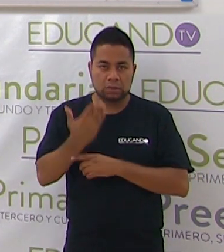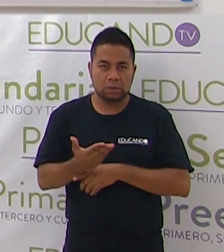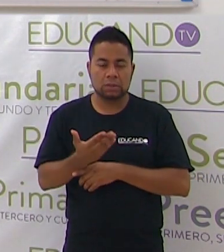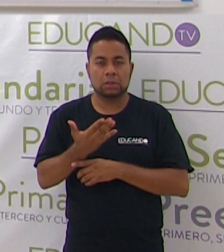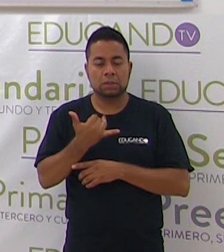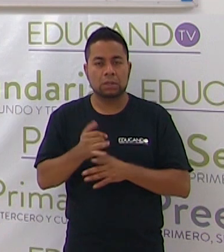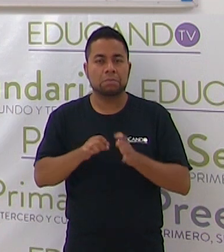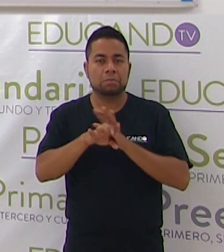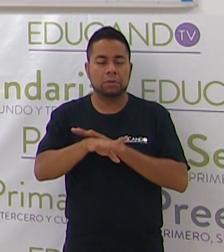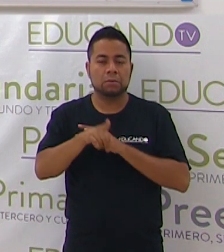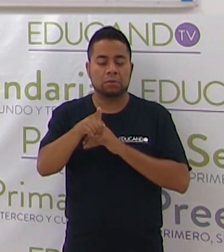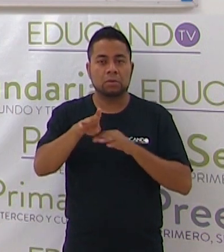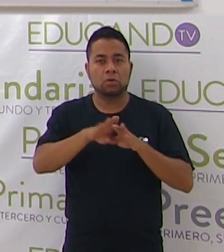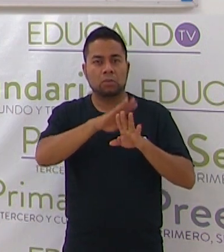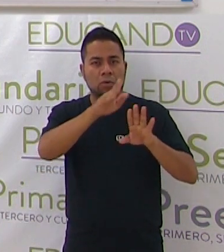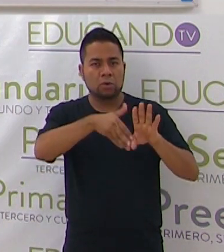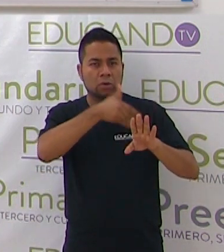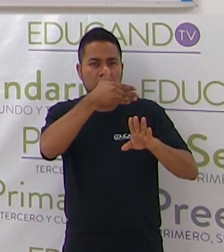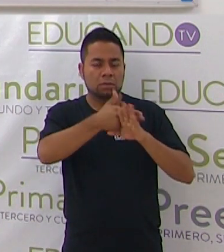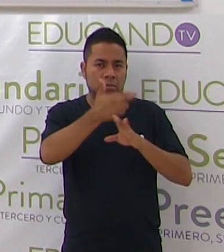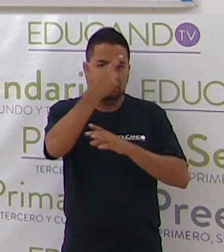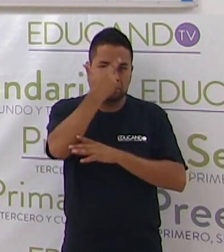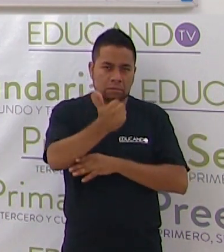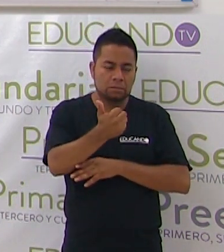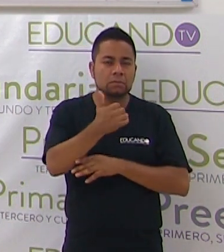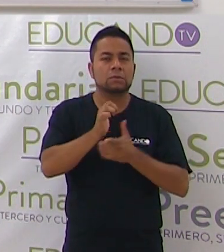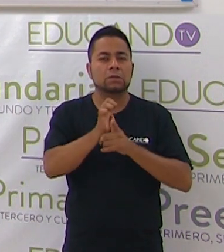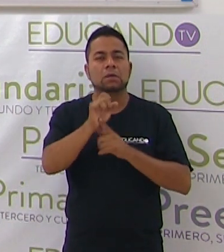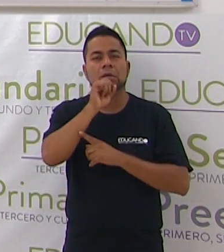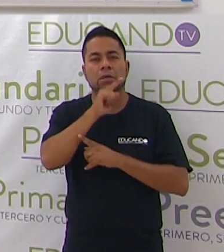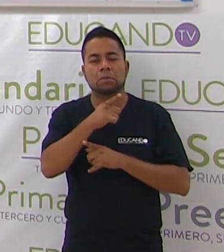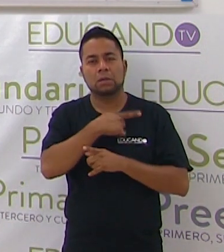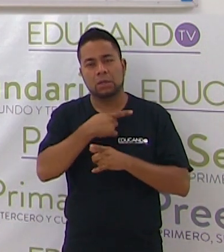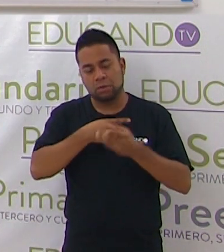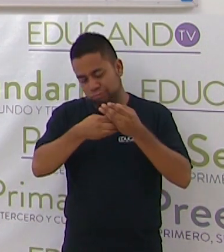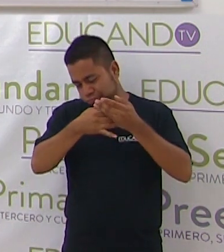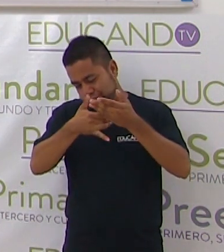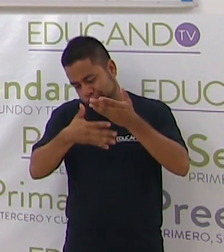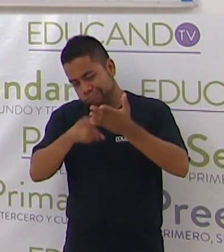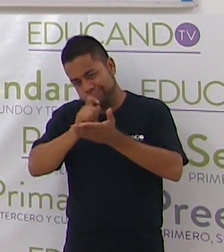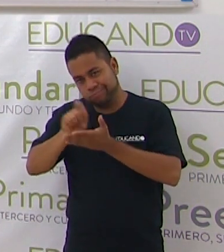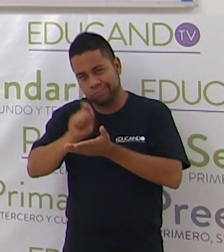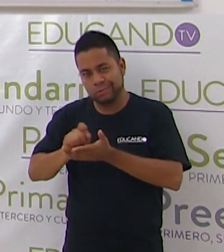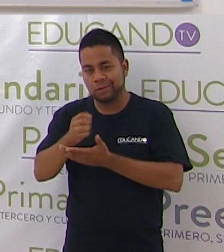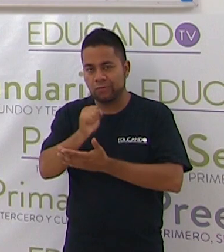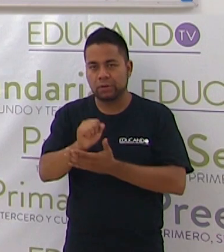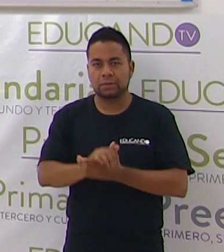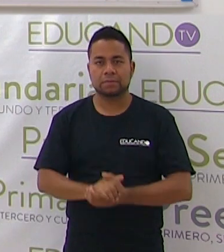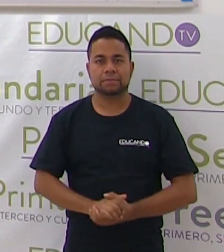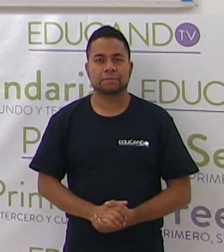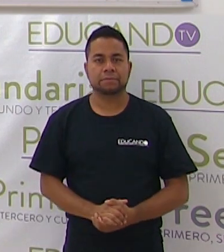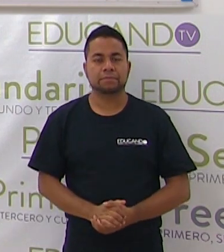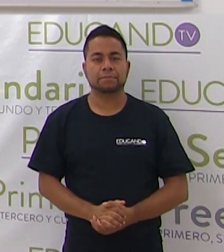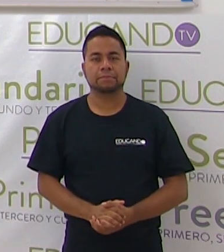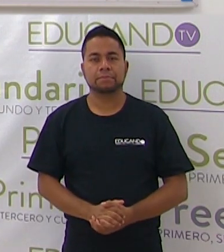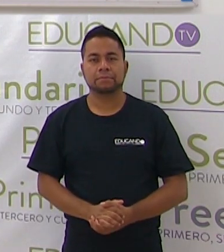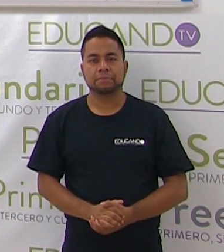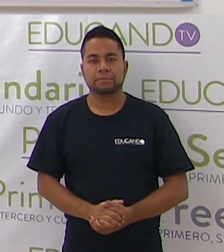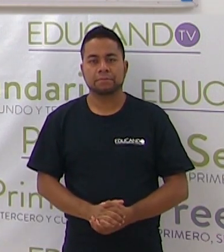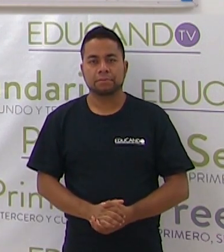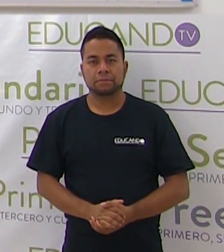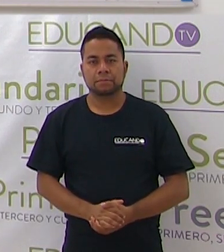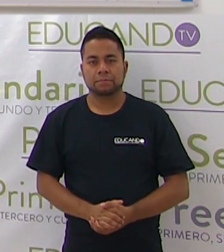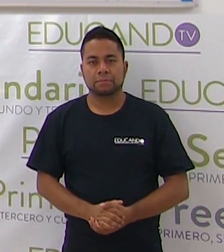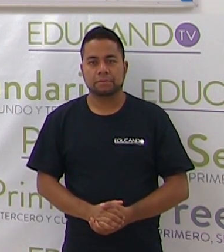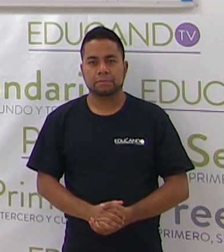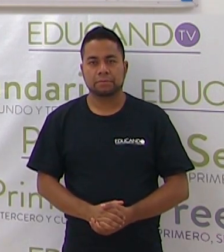si van a contraargumentar, entonces también lo van a tener que desarrollar. Muy bien, pues